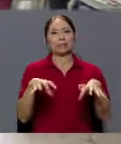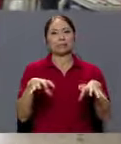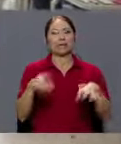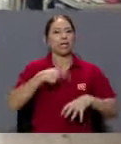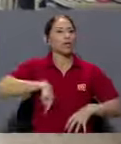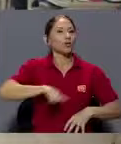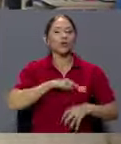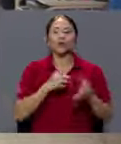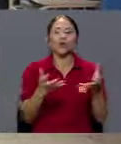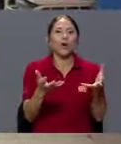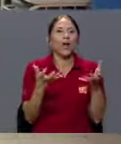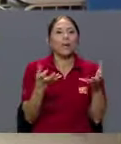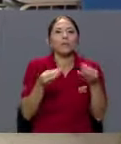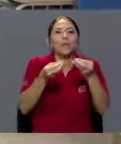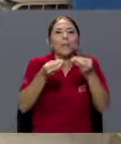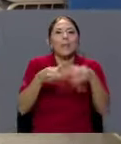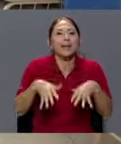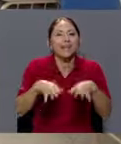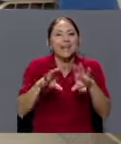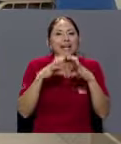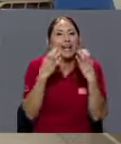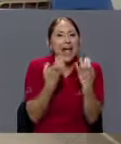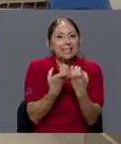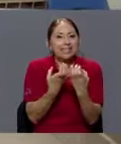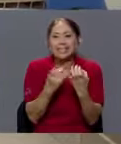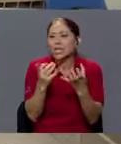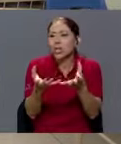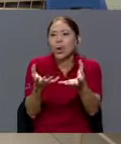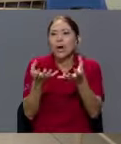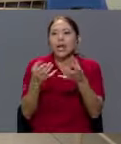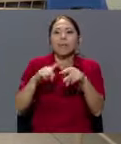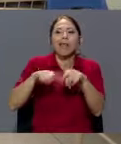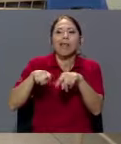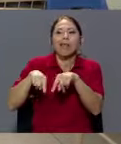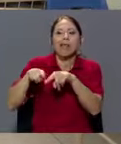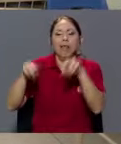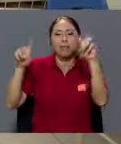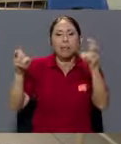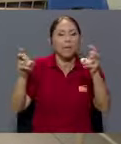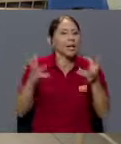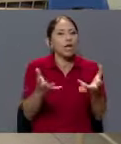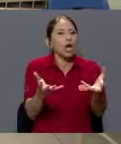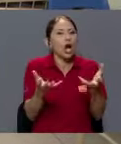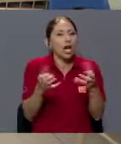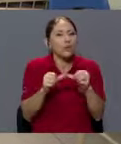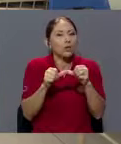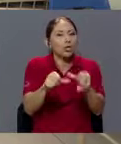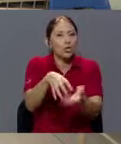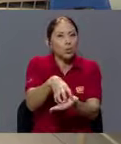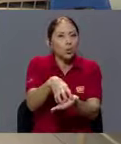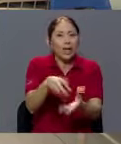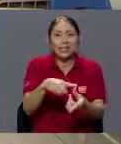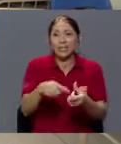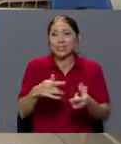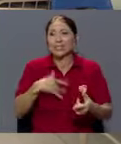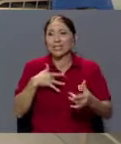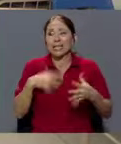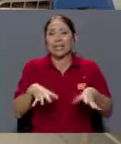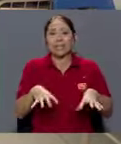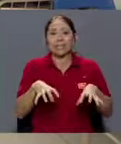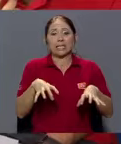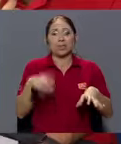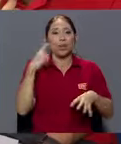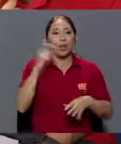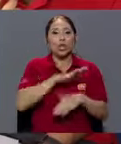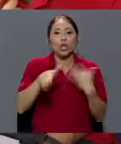no queremos perder las clases, no queremos que se omitan temas, no queremos quedar con dudas, entonces sí se siente un ambiente muy tenso